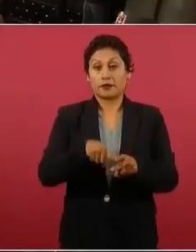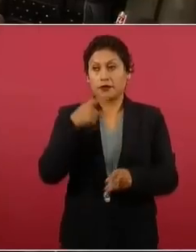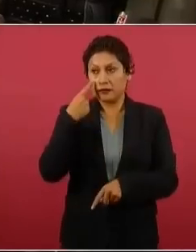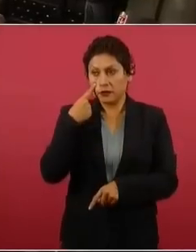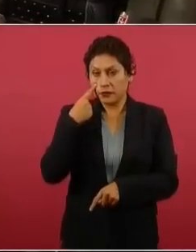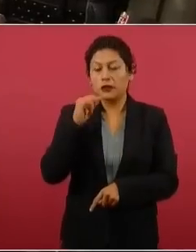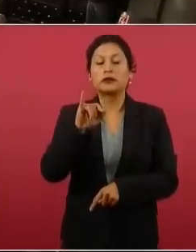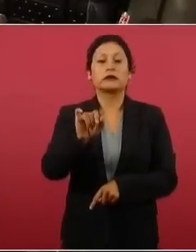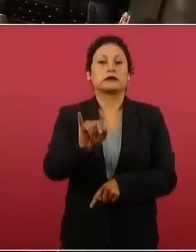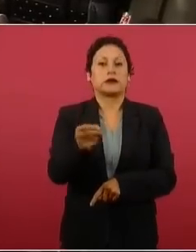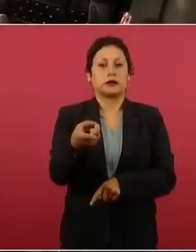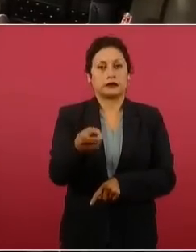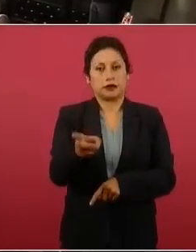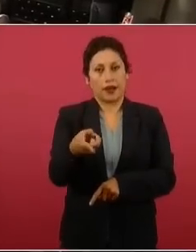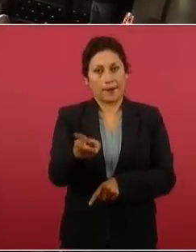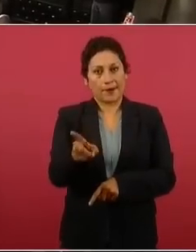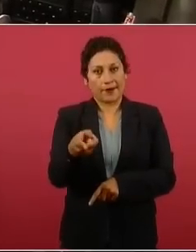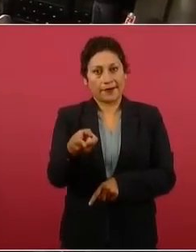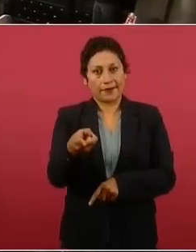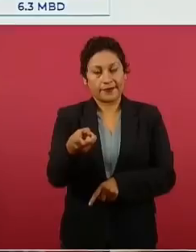diciembre,